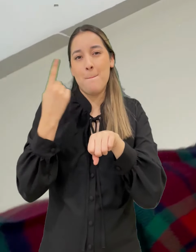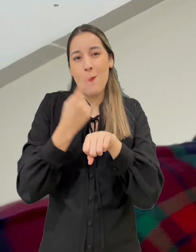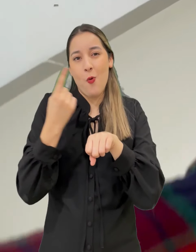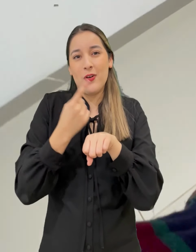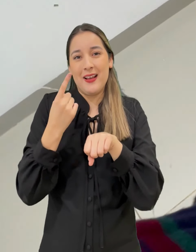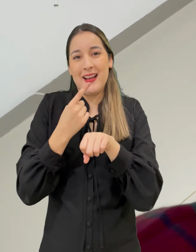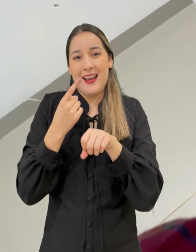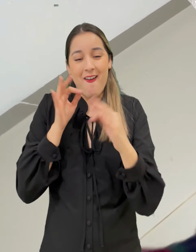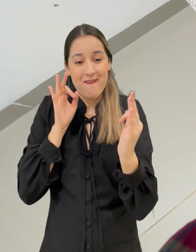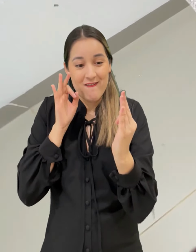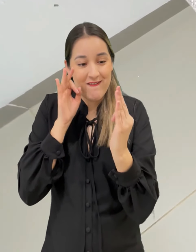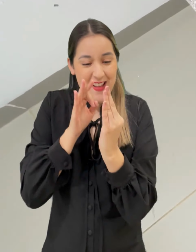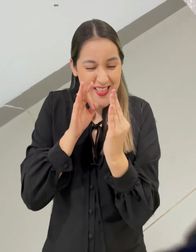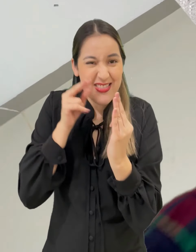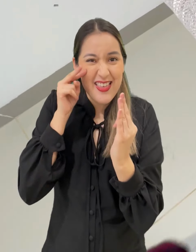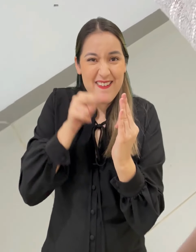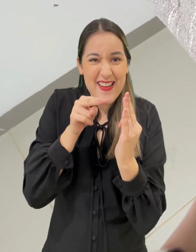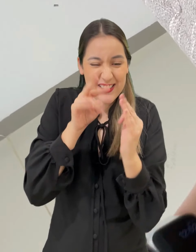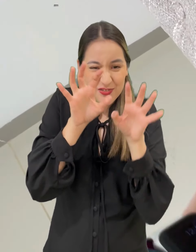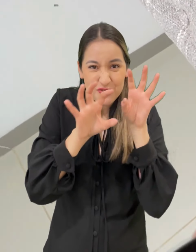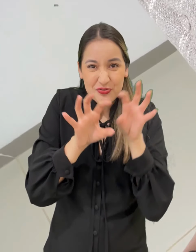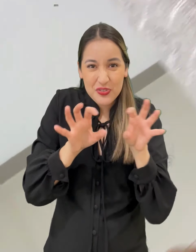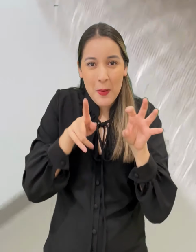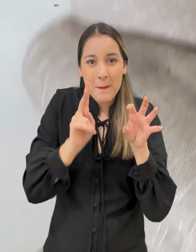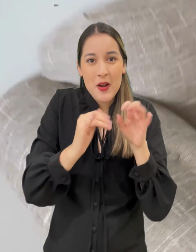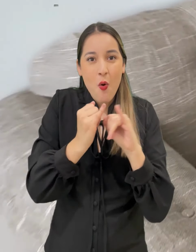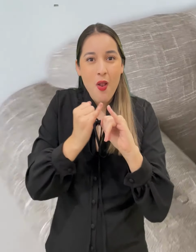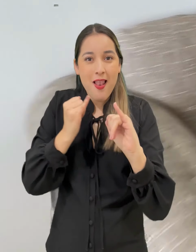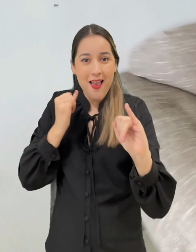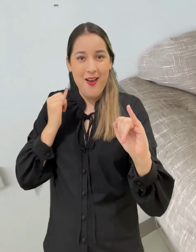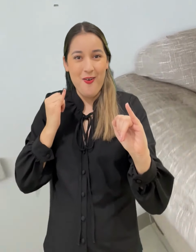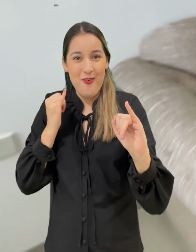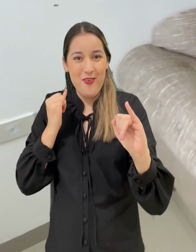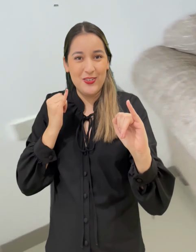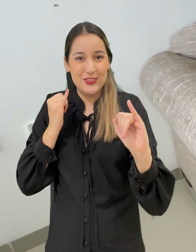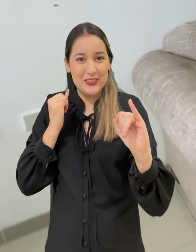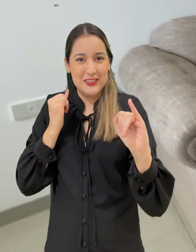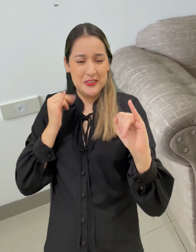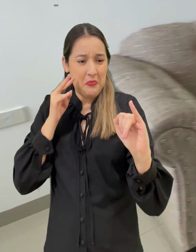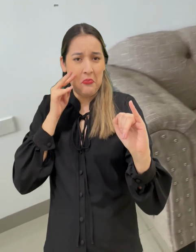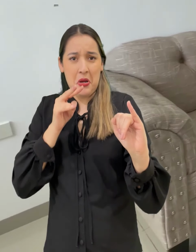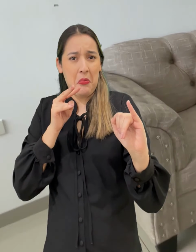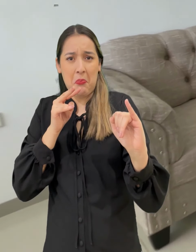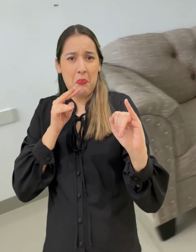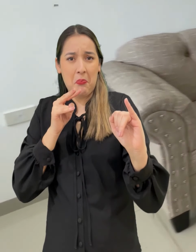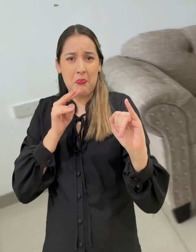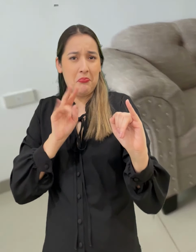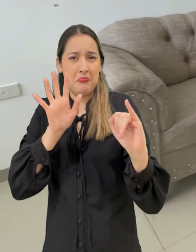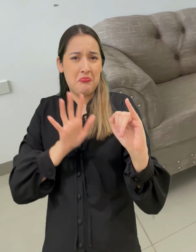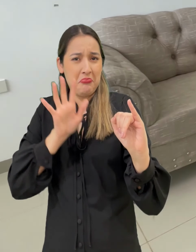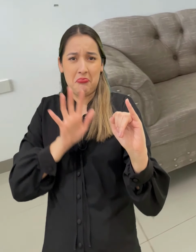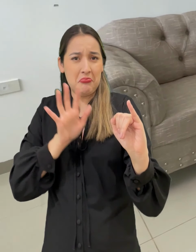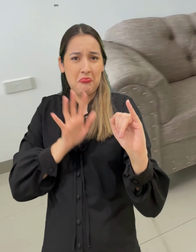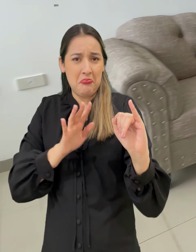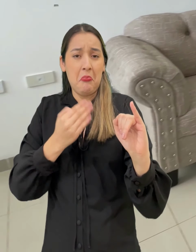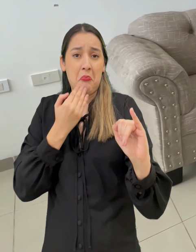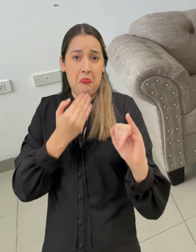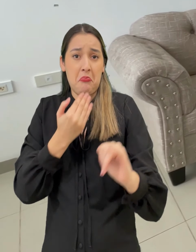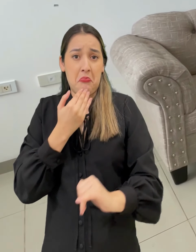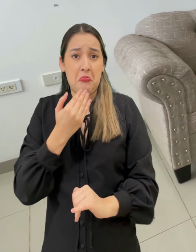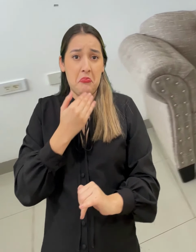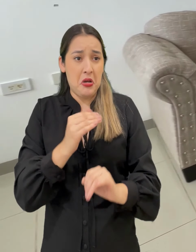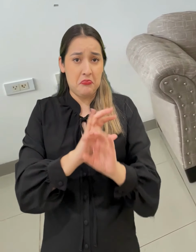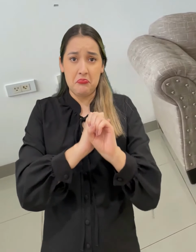porque de cerca si se mira que tiene como este estampado pero ya de lejos como que se